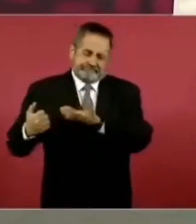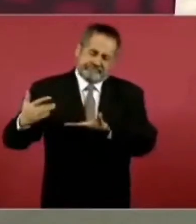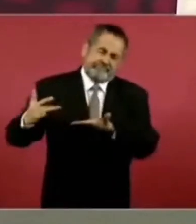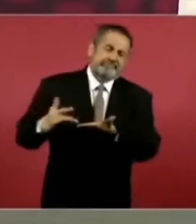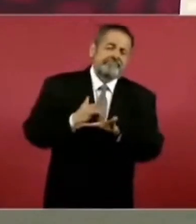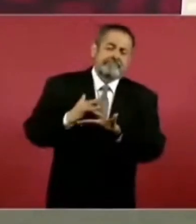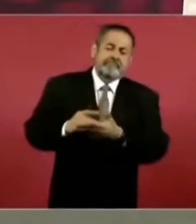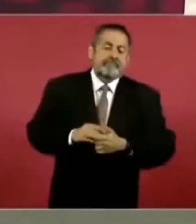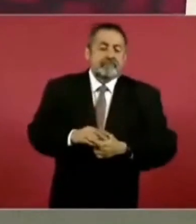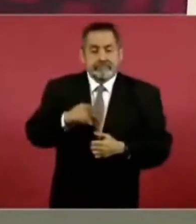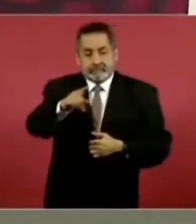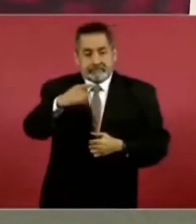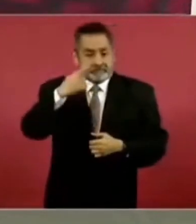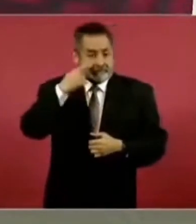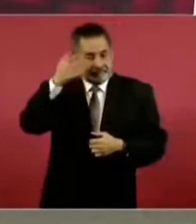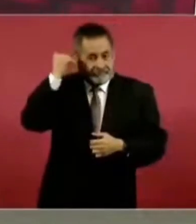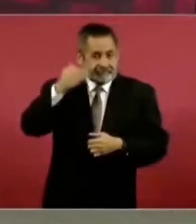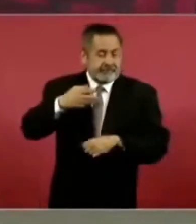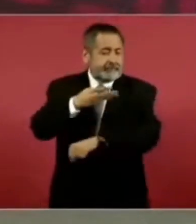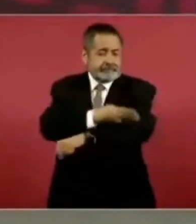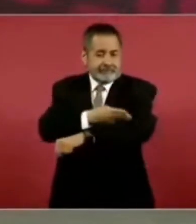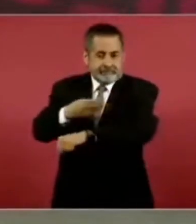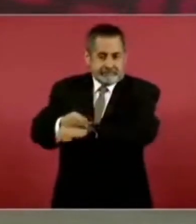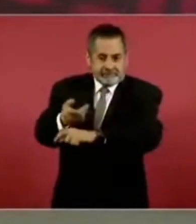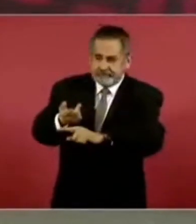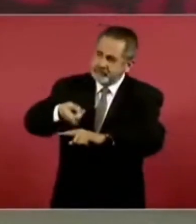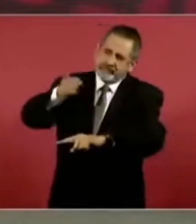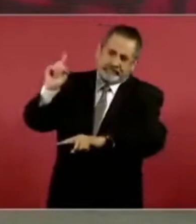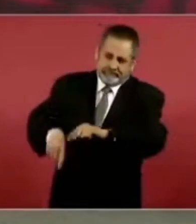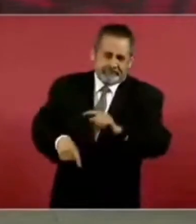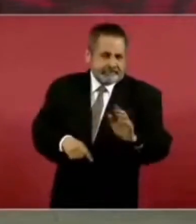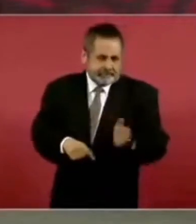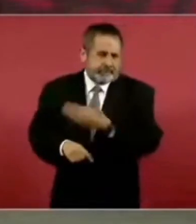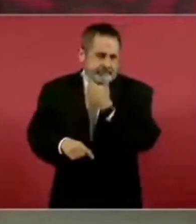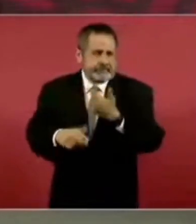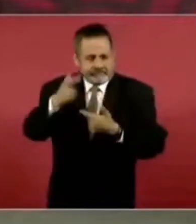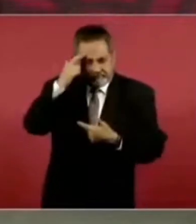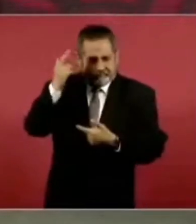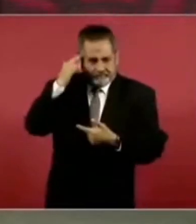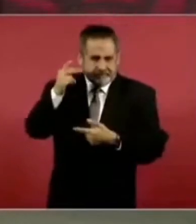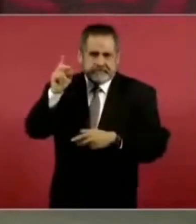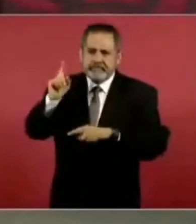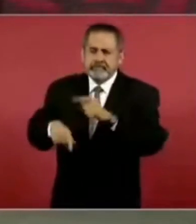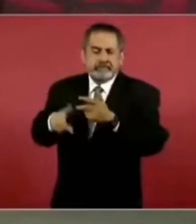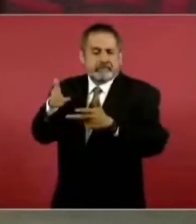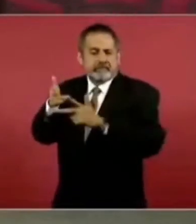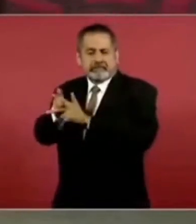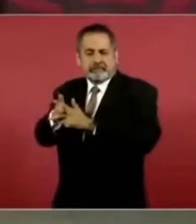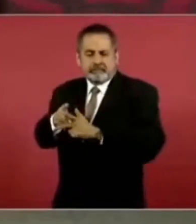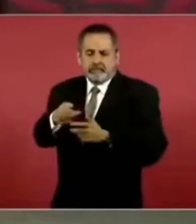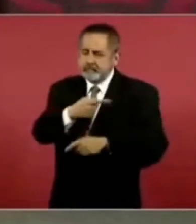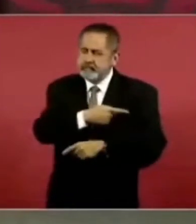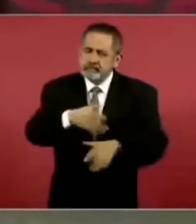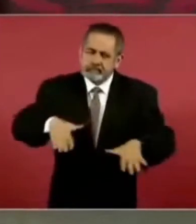A Madero lo destituyeron y lo asesinaron de manera